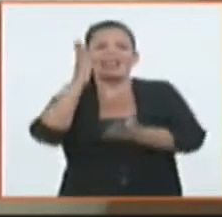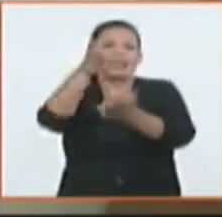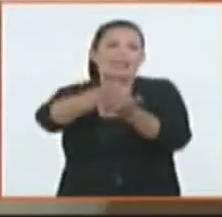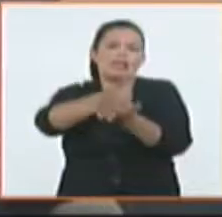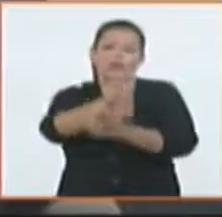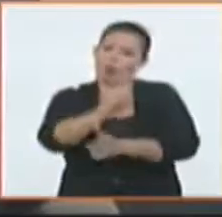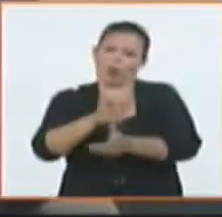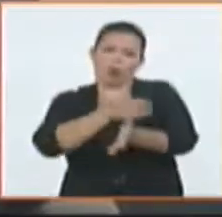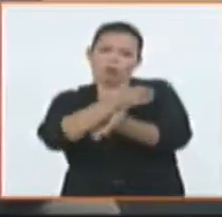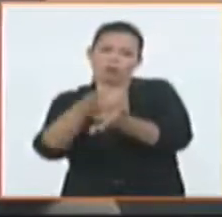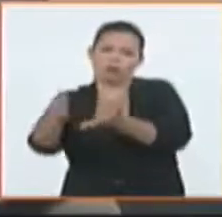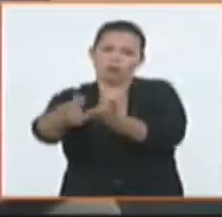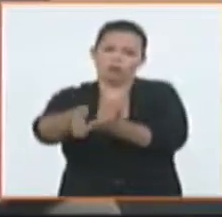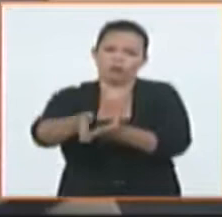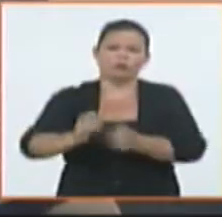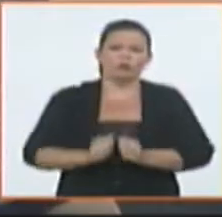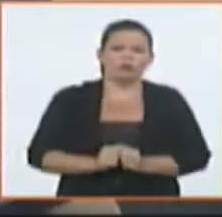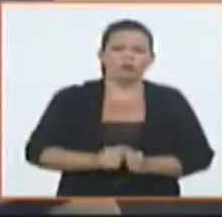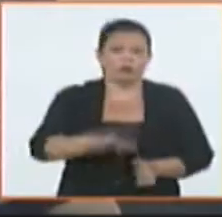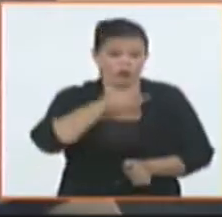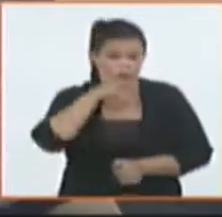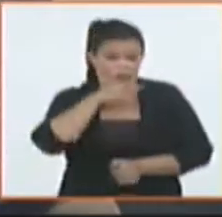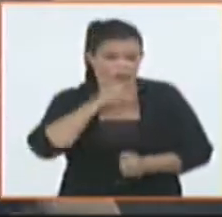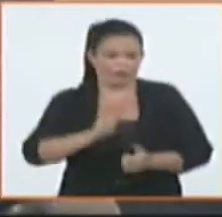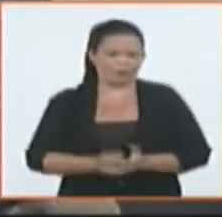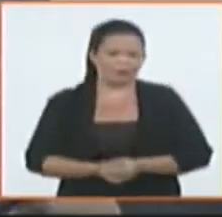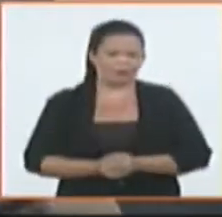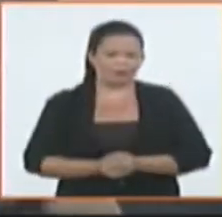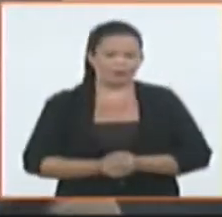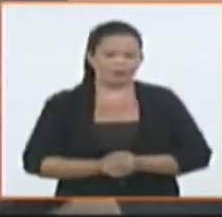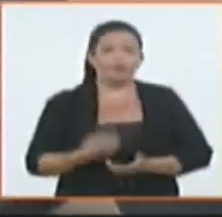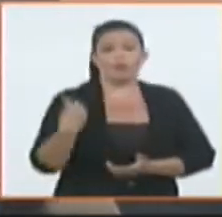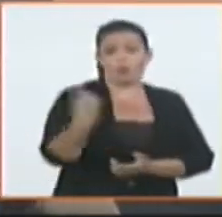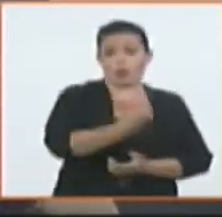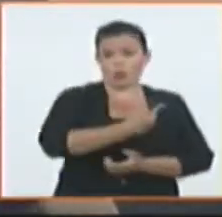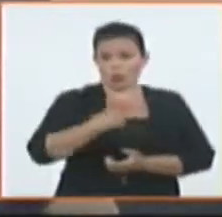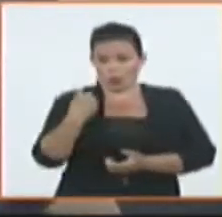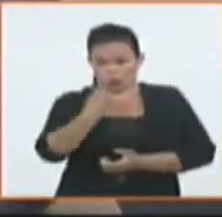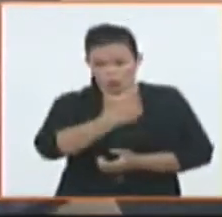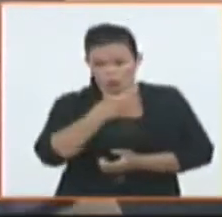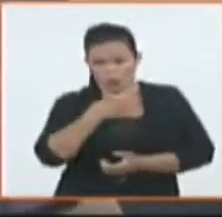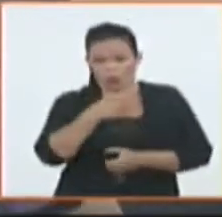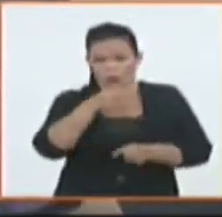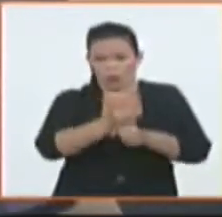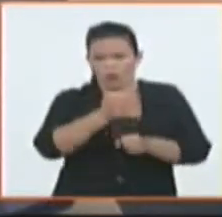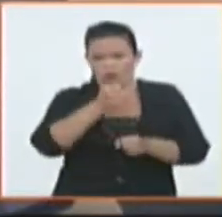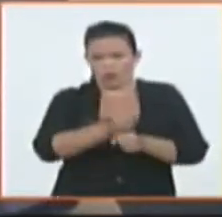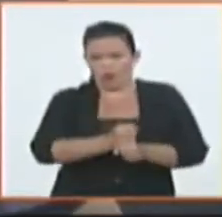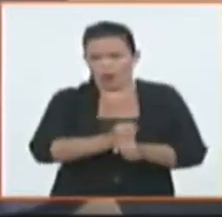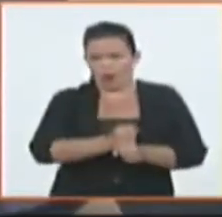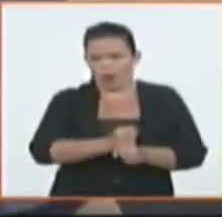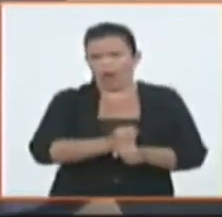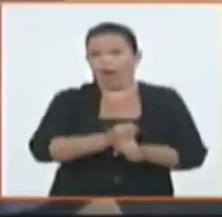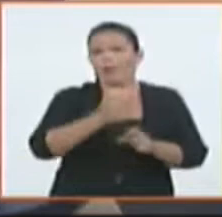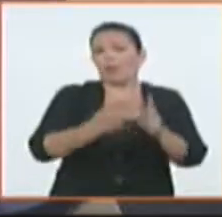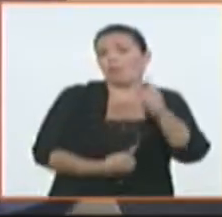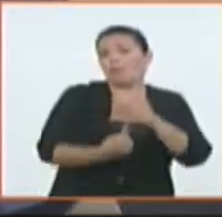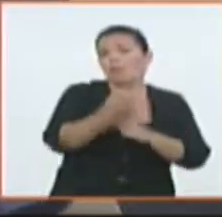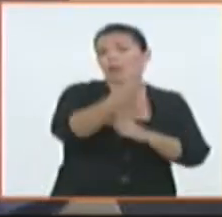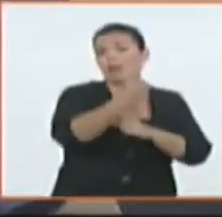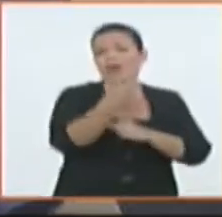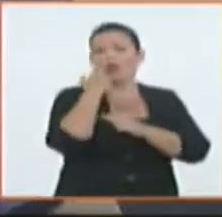explicaba anteriormente. Si nosotros todo lo que hacemos no lo hacemos a partir de lo que el pueblo propone, de lo que el pueblo analiza, de lo que el pueblo